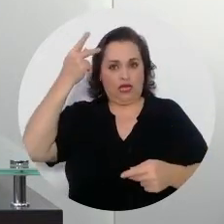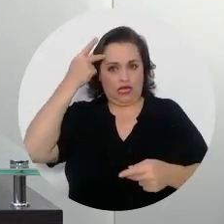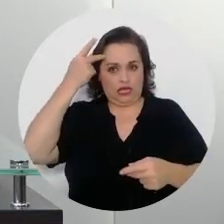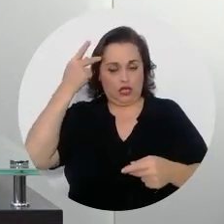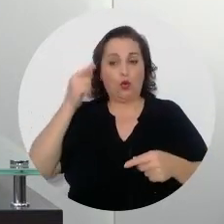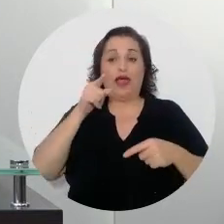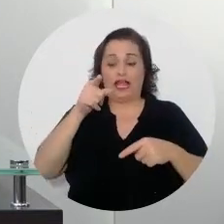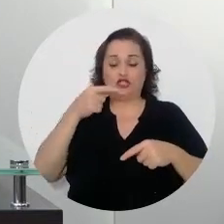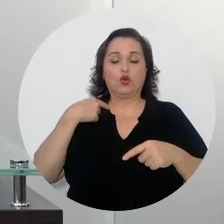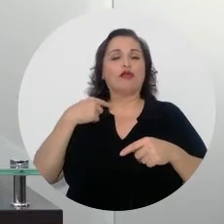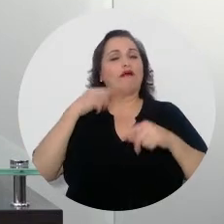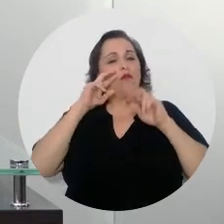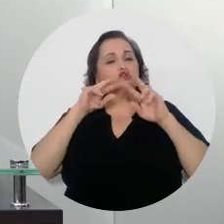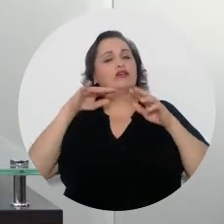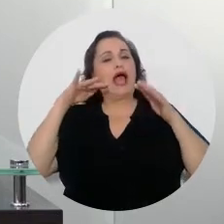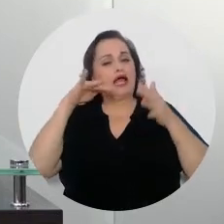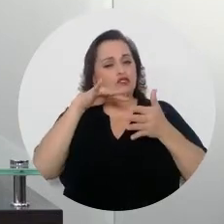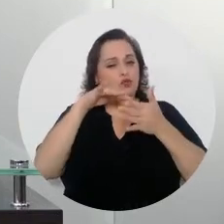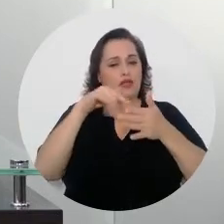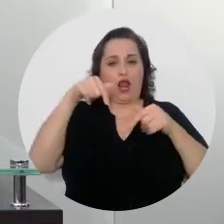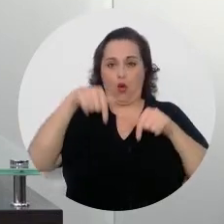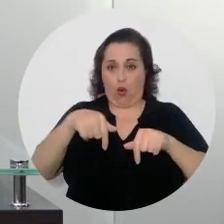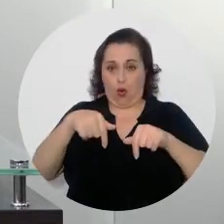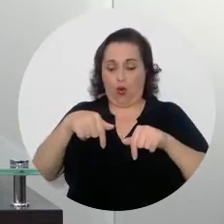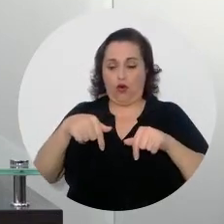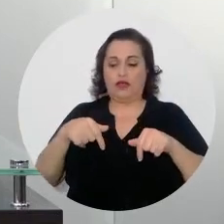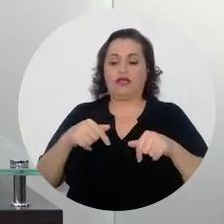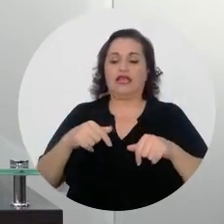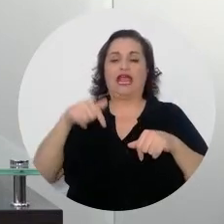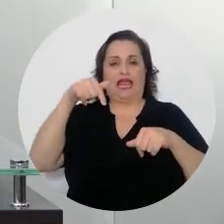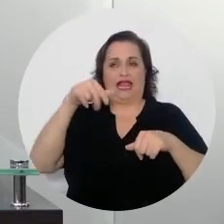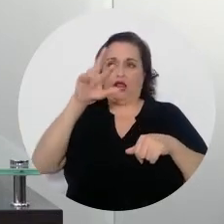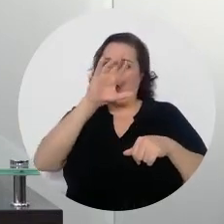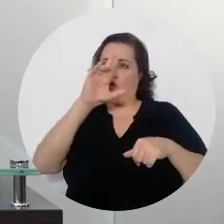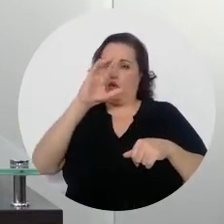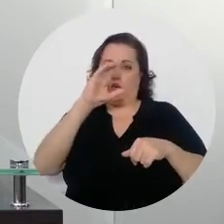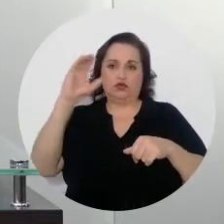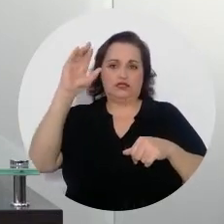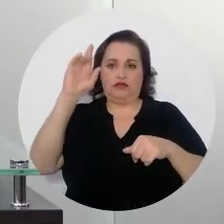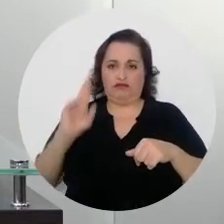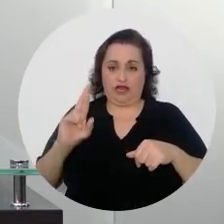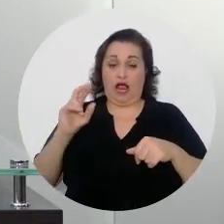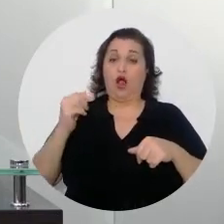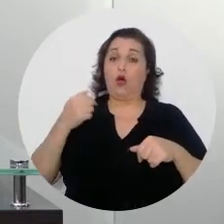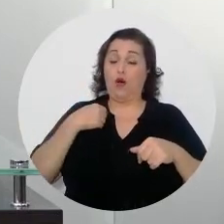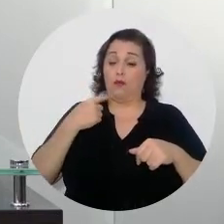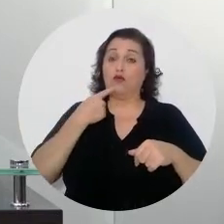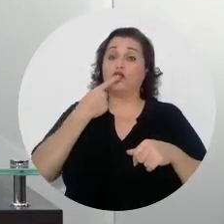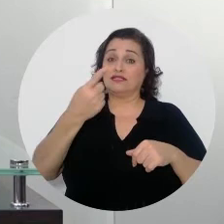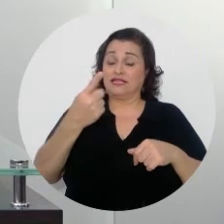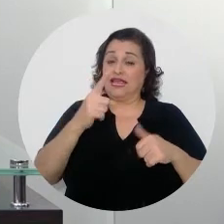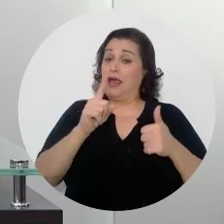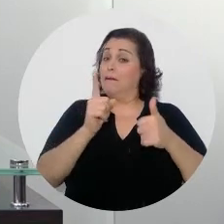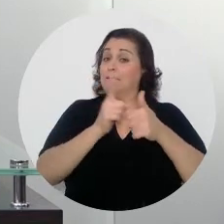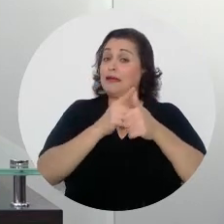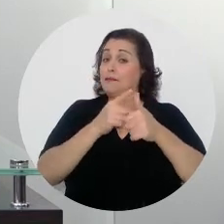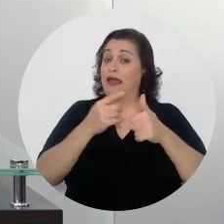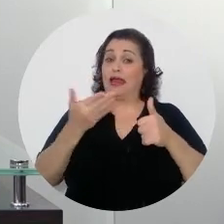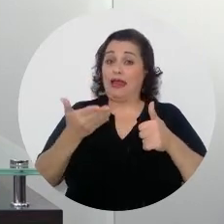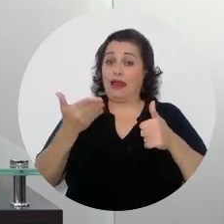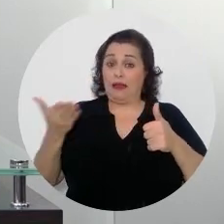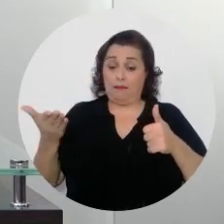políticos. Eso es lo que vamos a estudiar hoy en el caso de Costa Rica. Entonces, como les mencioné, el